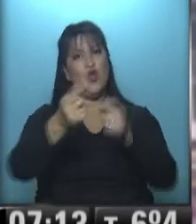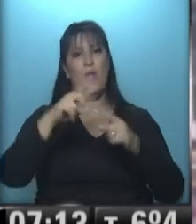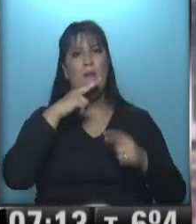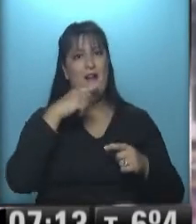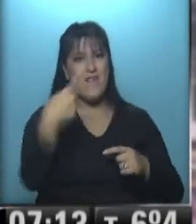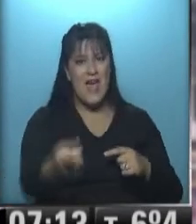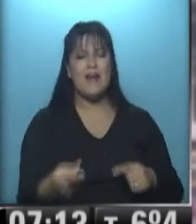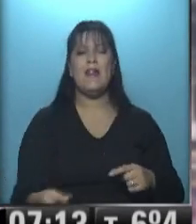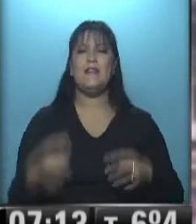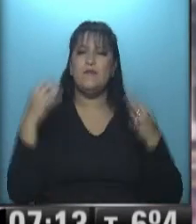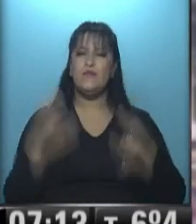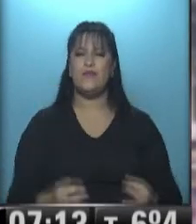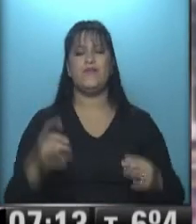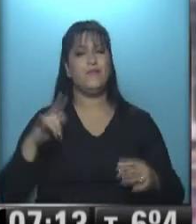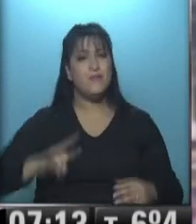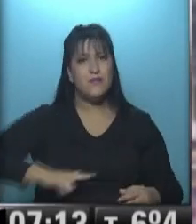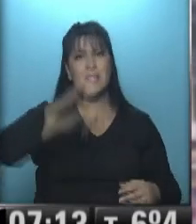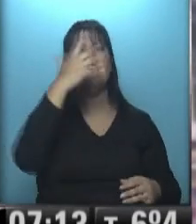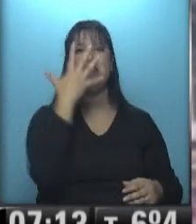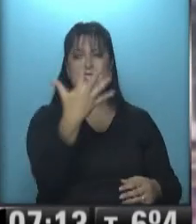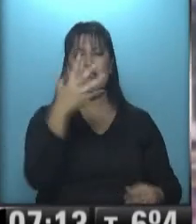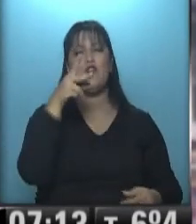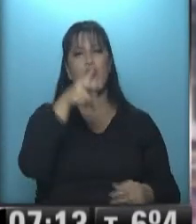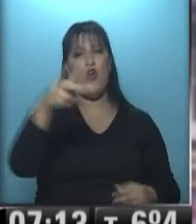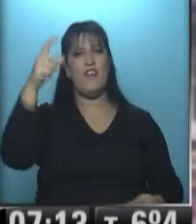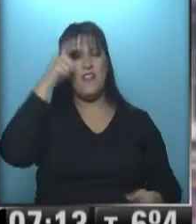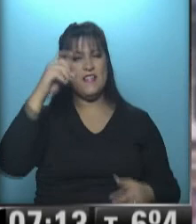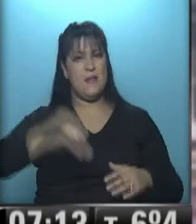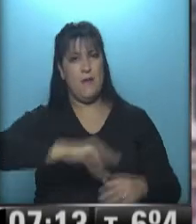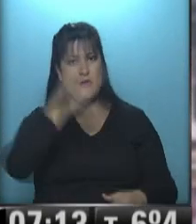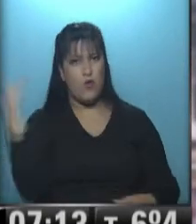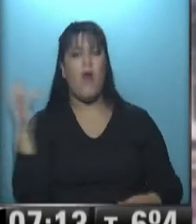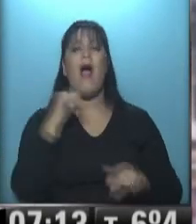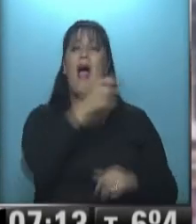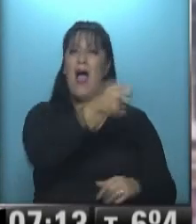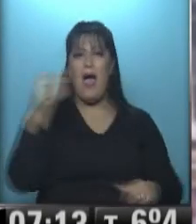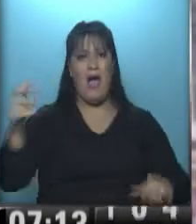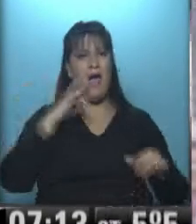el día viernes, partirá a las 5:10 de la mañana. Información de Aerolíneas Argentinas.